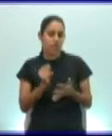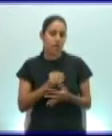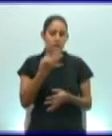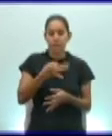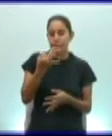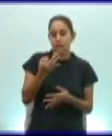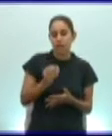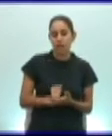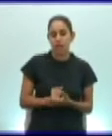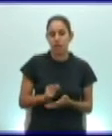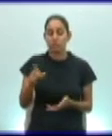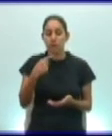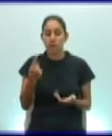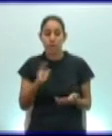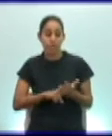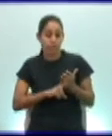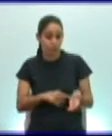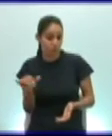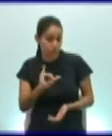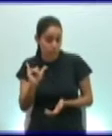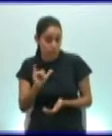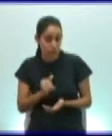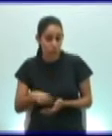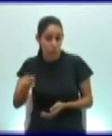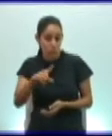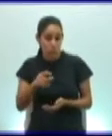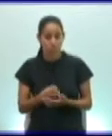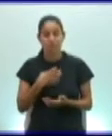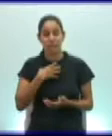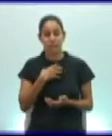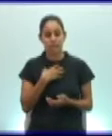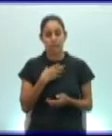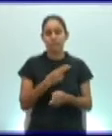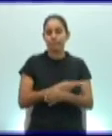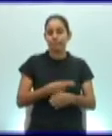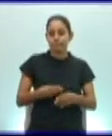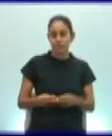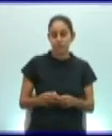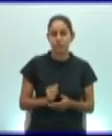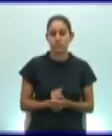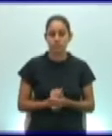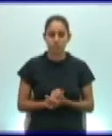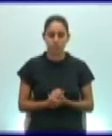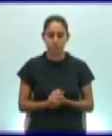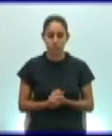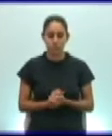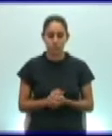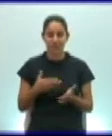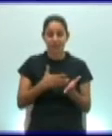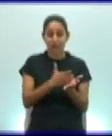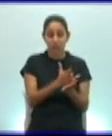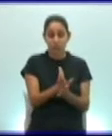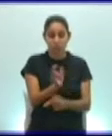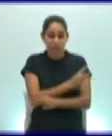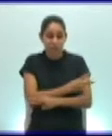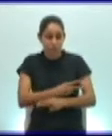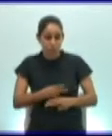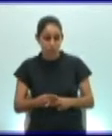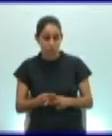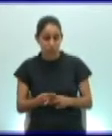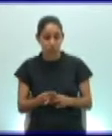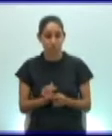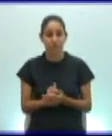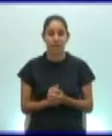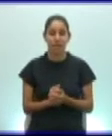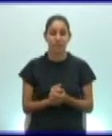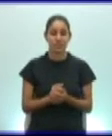No, vamos a demostrar porque al final ustedes tienen toda una serie de hechos para demostrarlo. La continuidad histórica del patriotismo, o sea, la